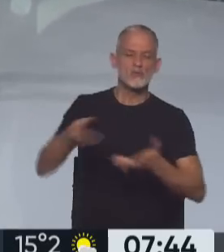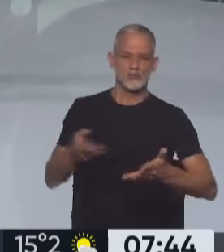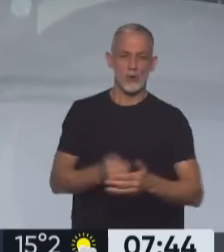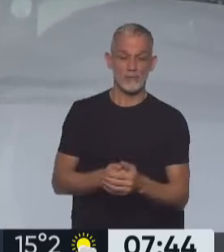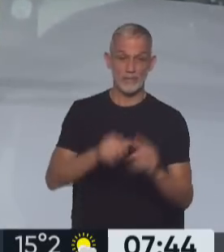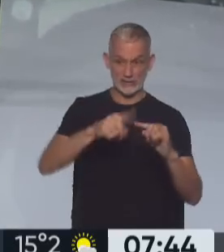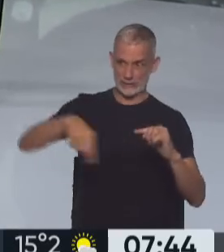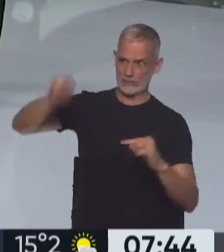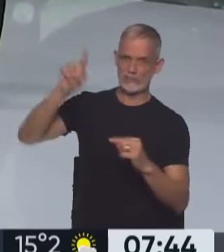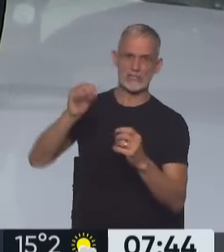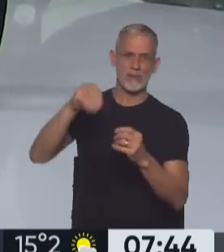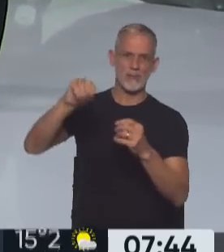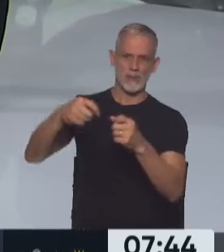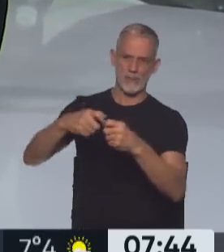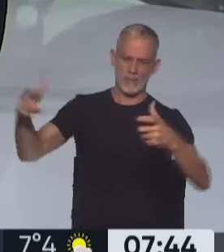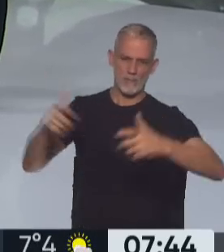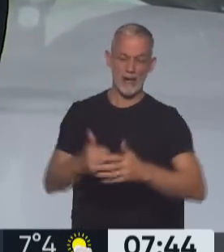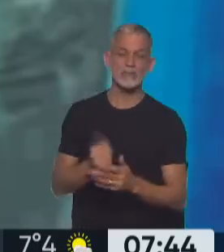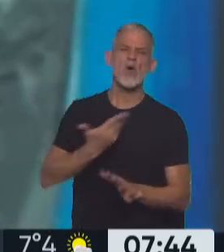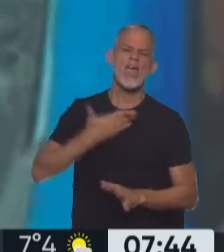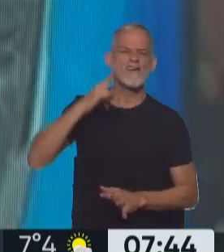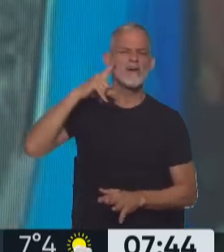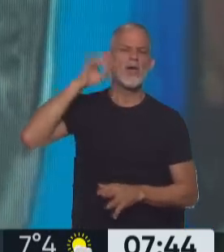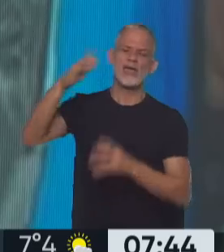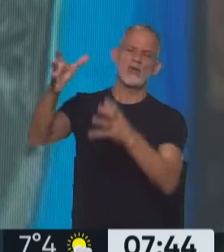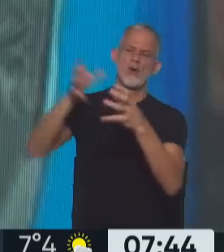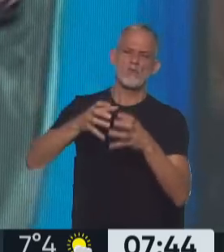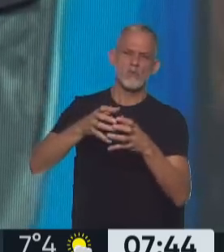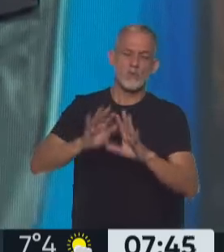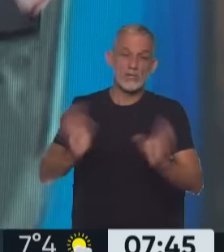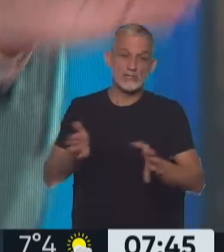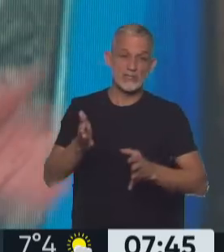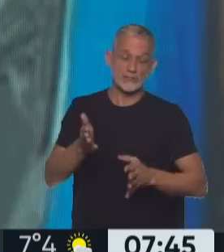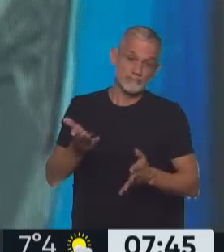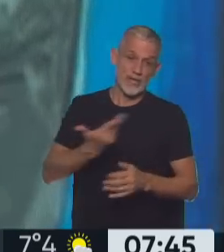vemos pero ahora llega la demostración. Ahora llega el FBI, también el